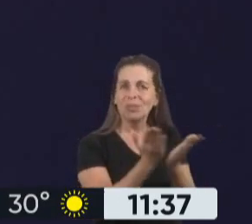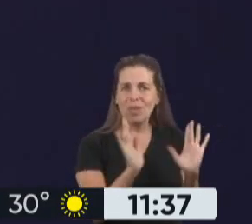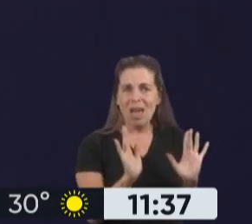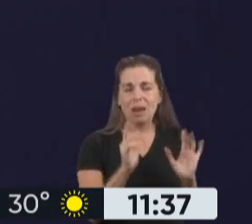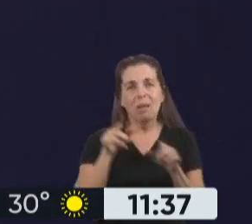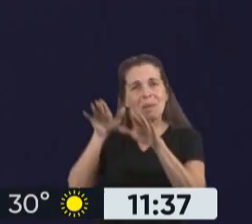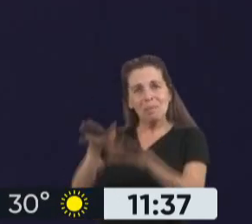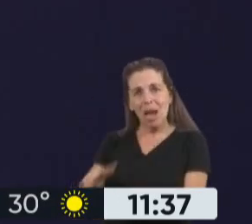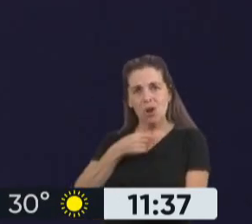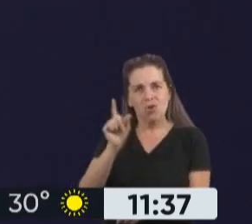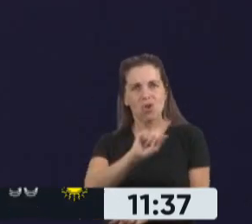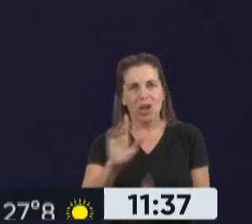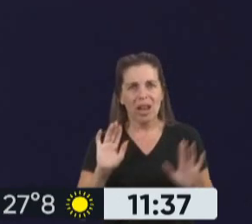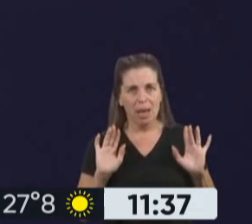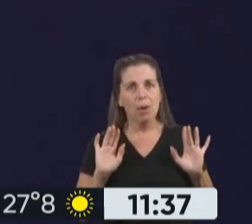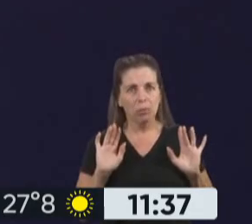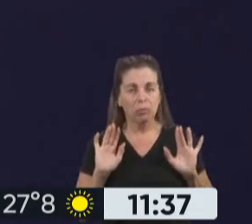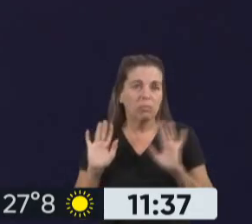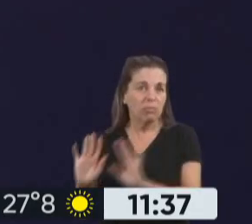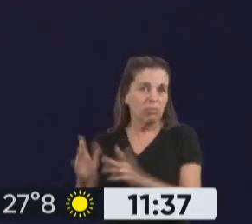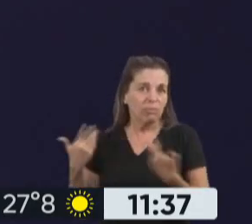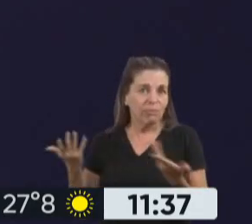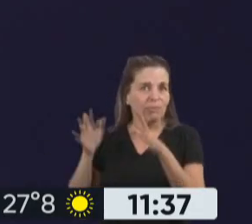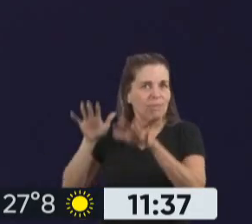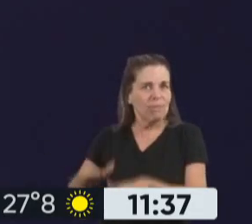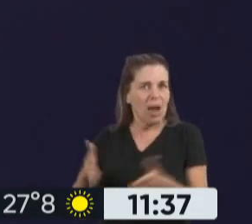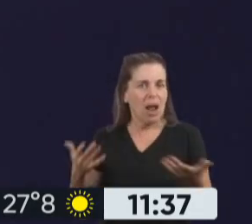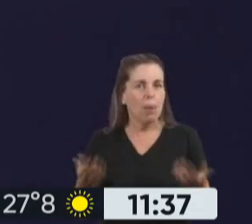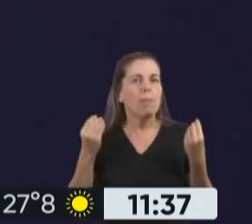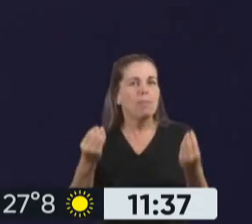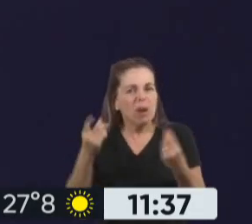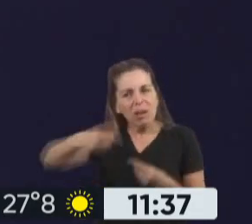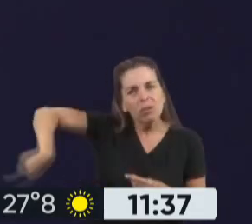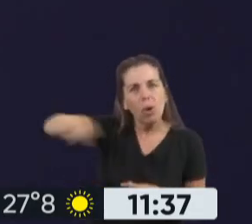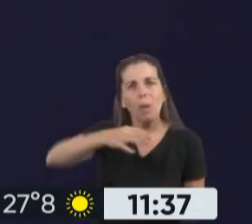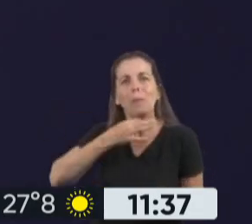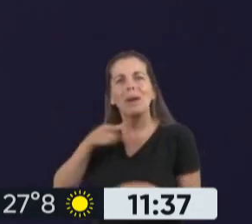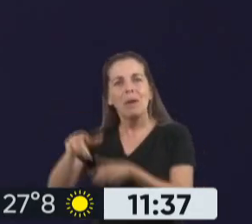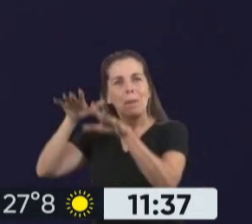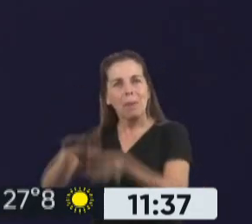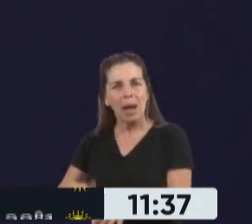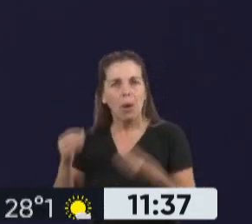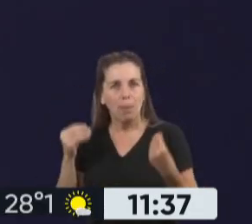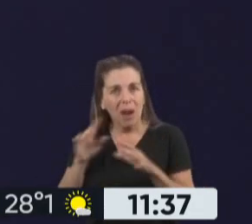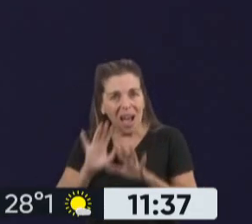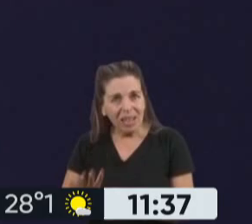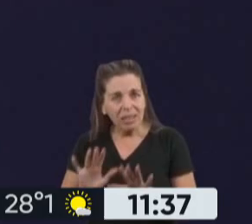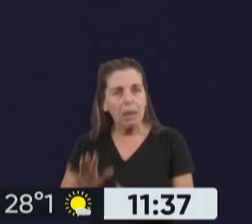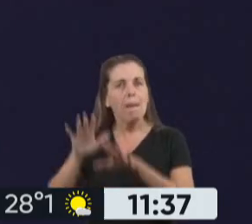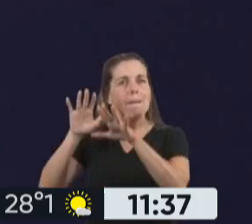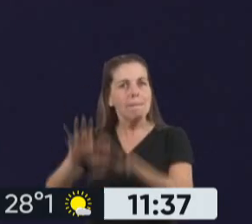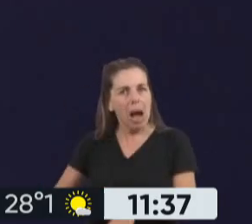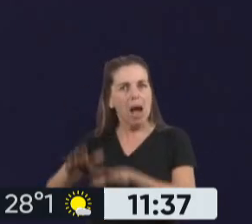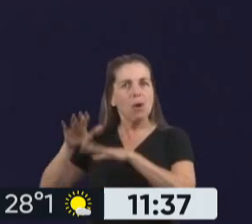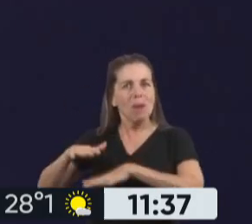parar. Y además porque los privilegiados lo que están haciendo es con los paros y con